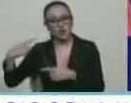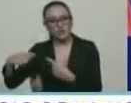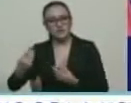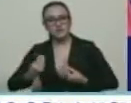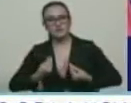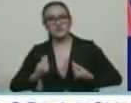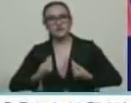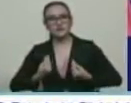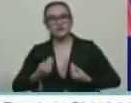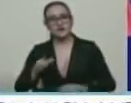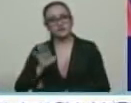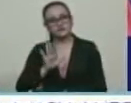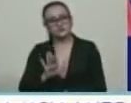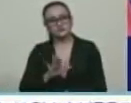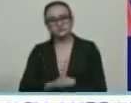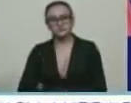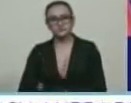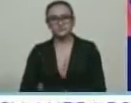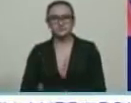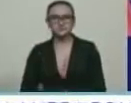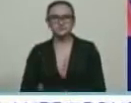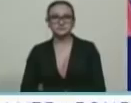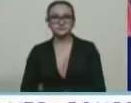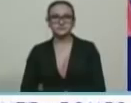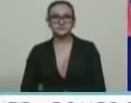Y sigo siendo una